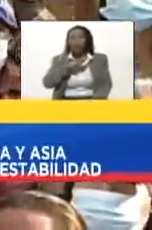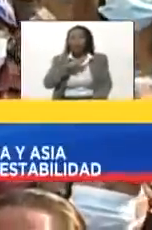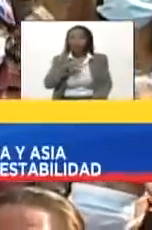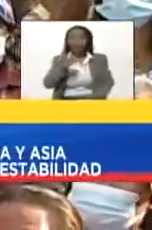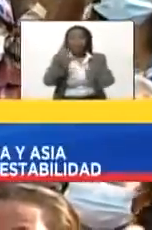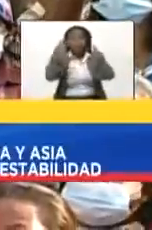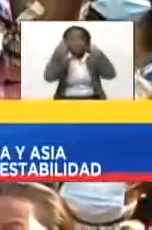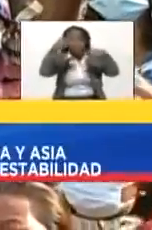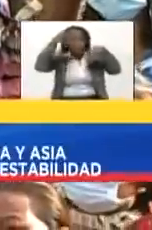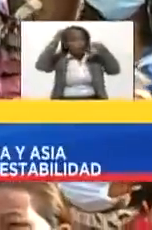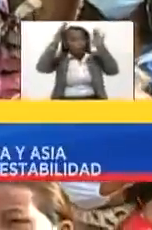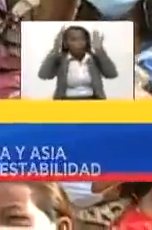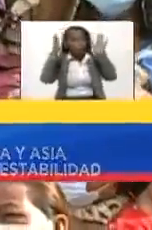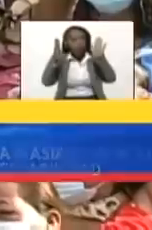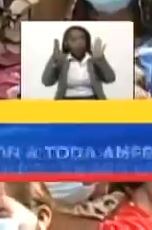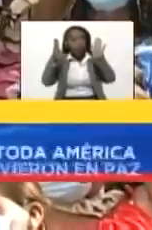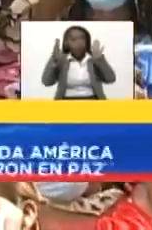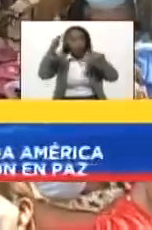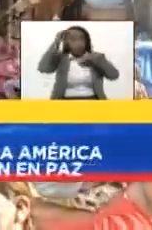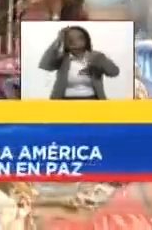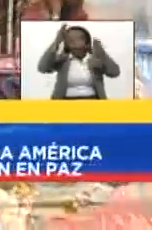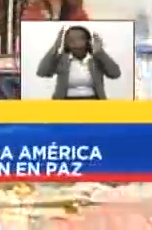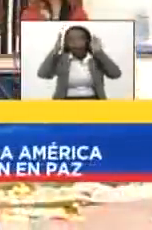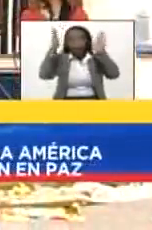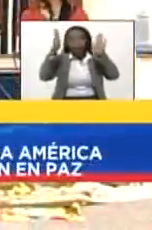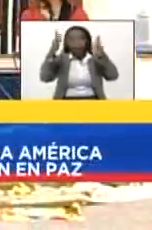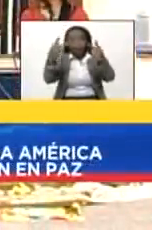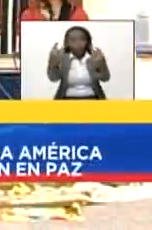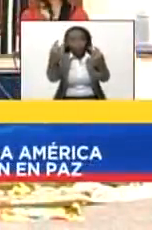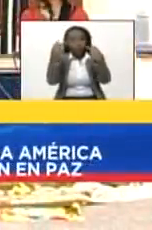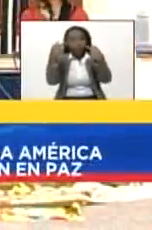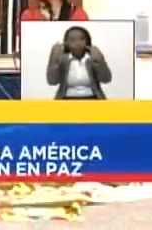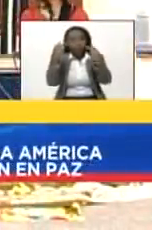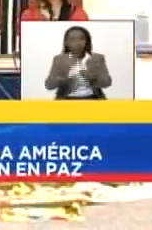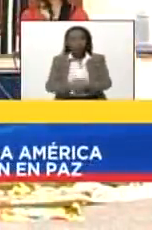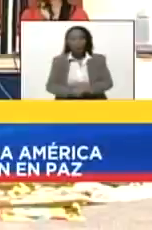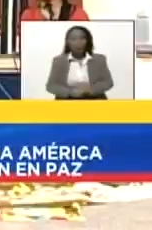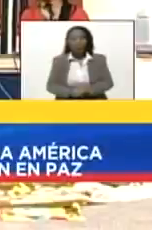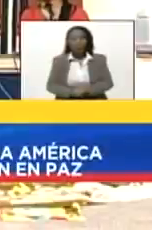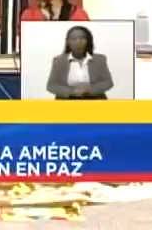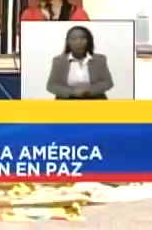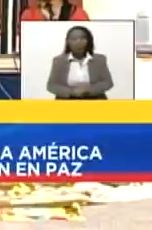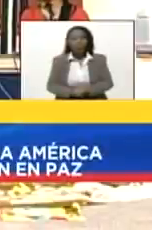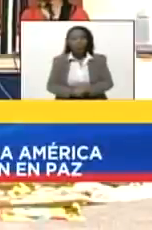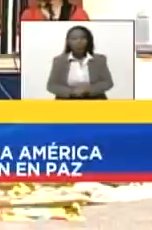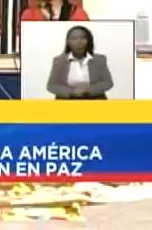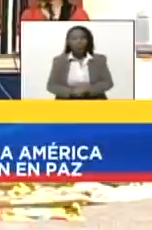Oído, alerta, atentos y atentas.